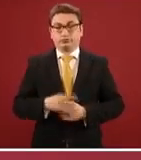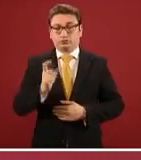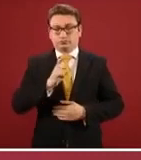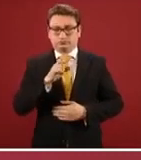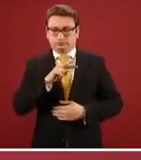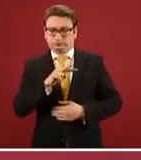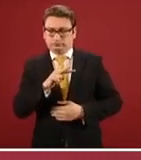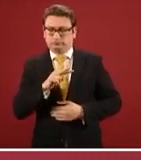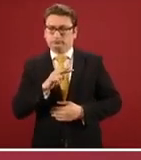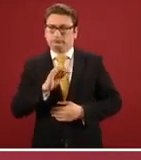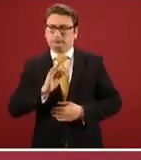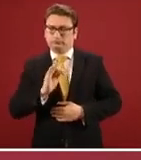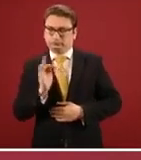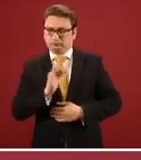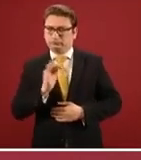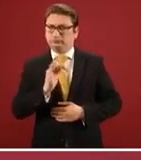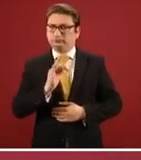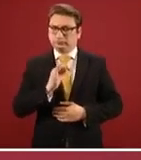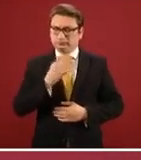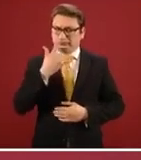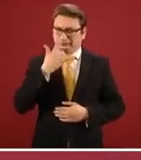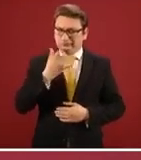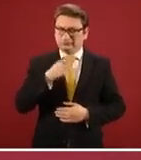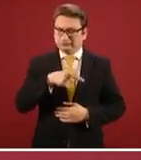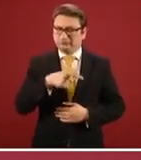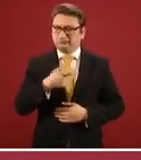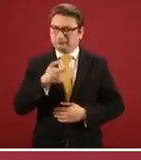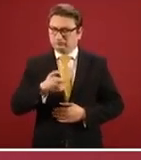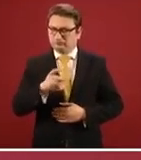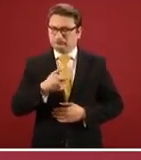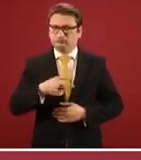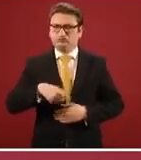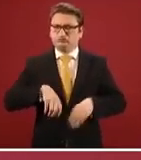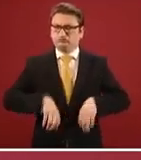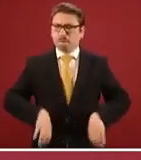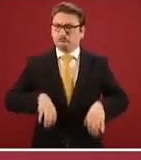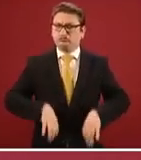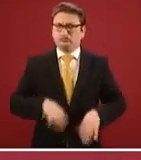sospecha de enriquecimiento ilícito.